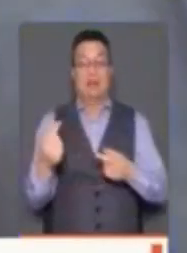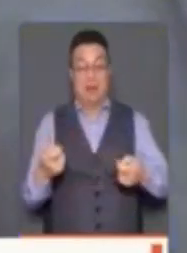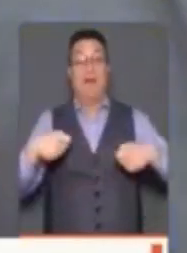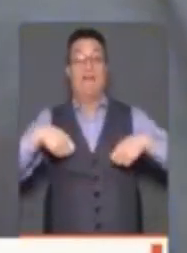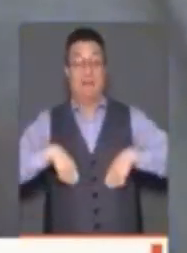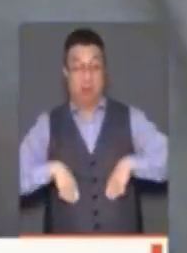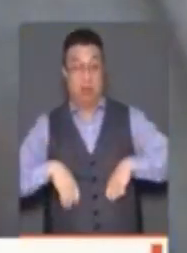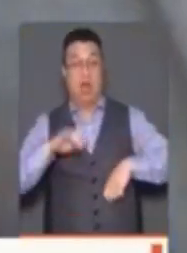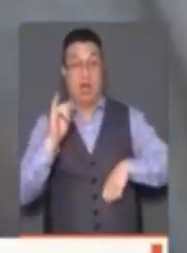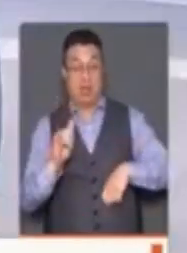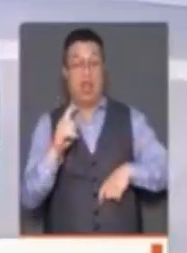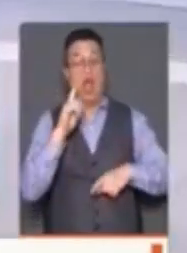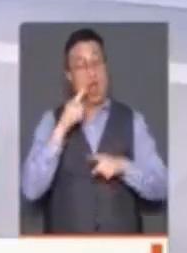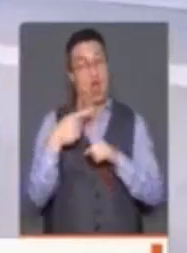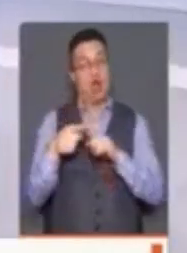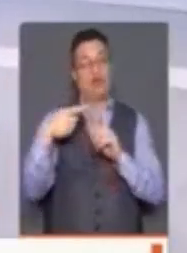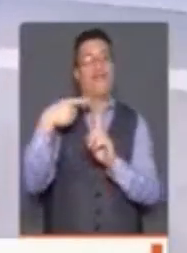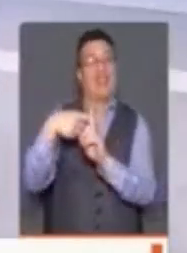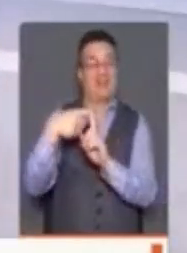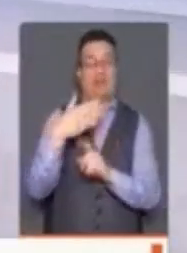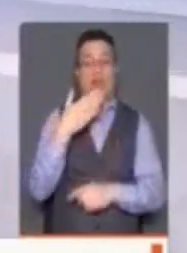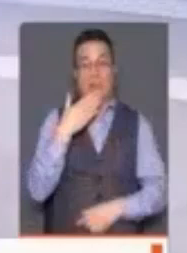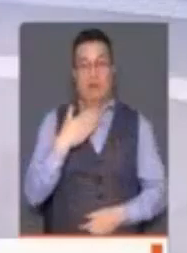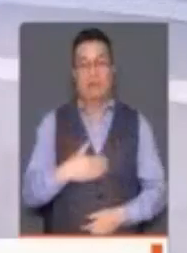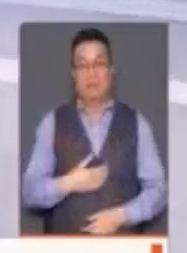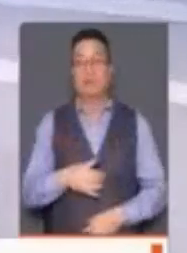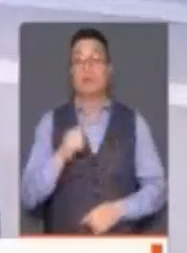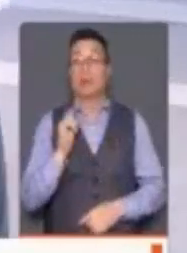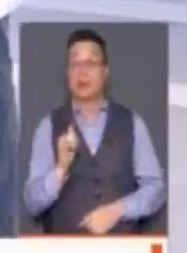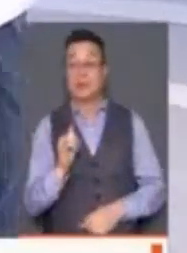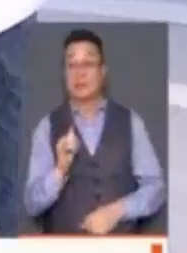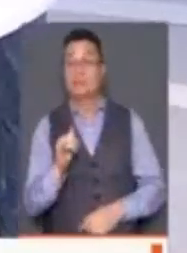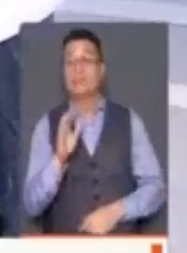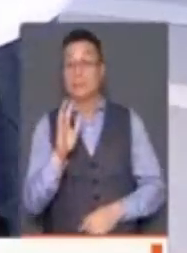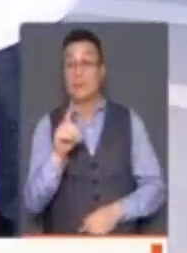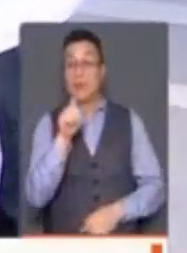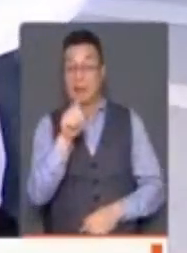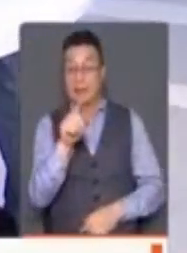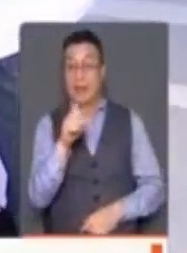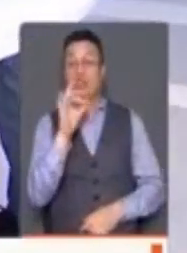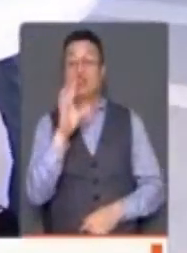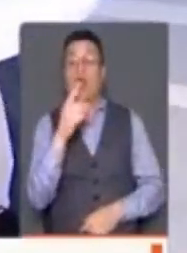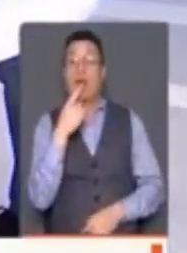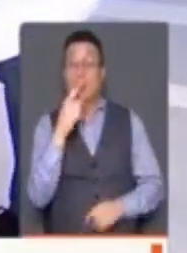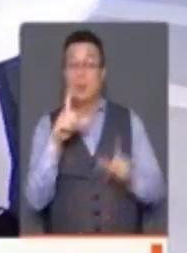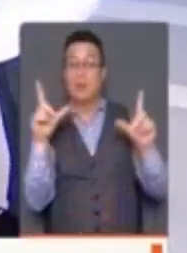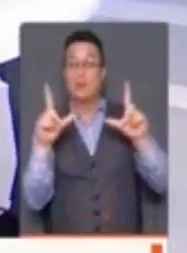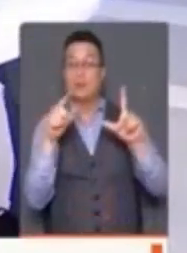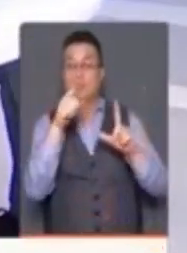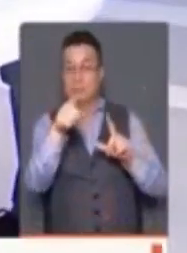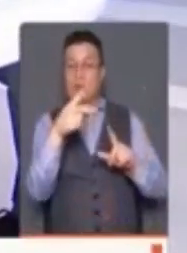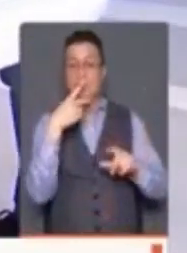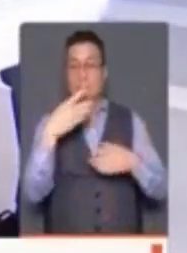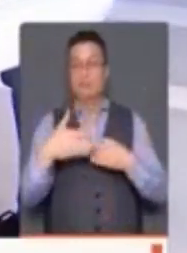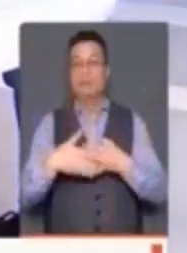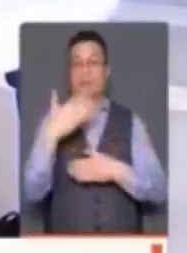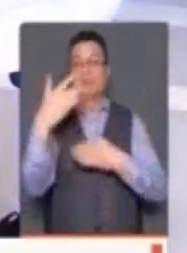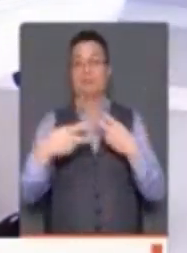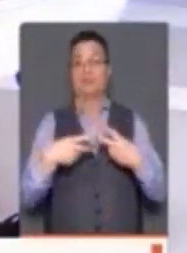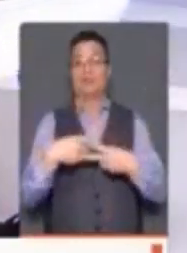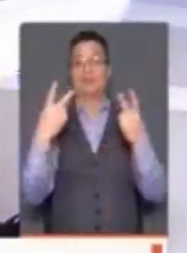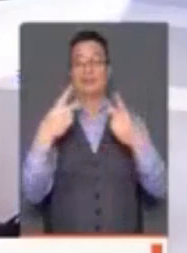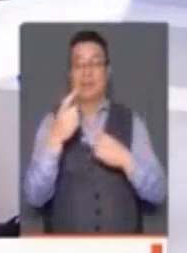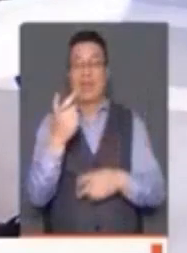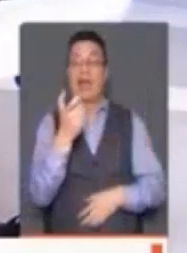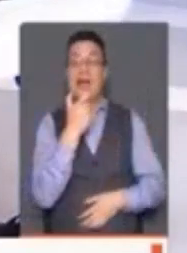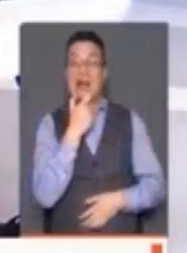beneficios intangibles. Oye, estamos viendo la... Sí. sí. No, es solo Alfonso para mostrar las portadas, entendiendo que con Reino Unido tenemos